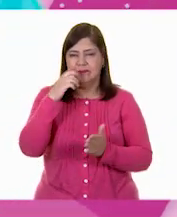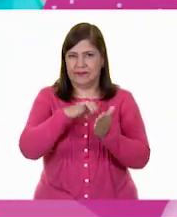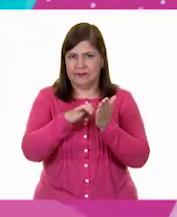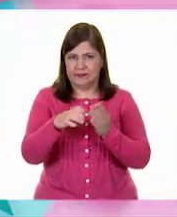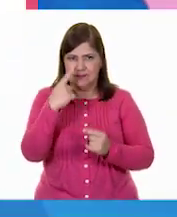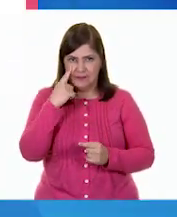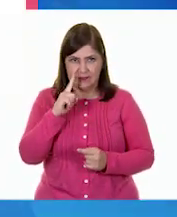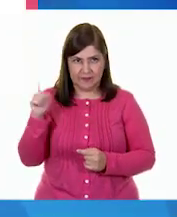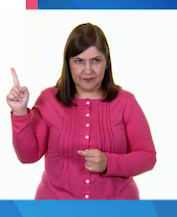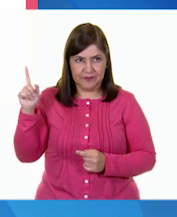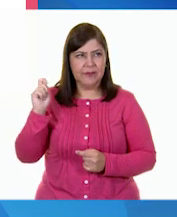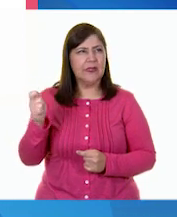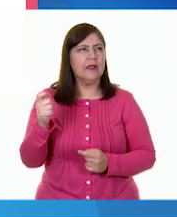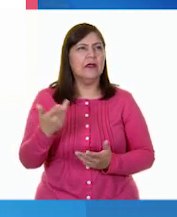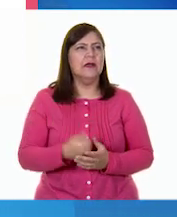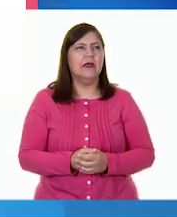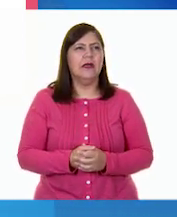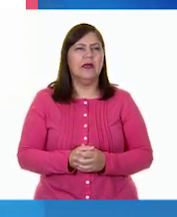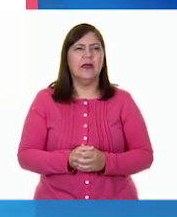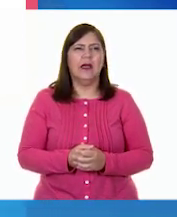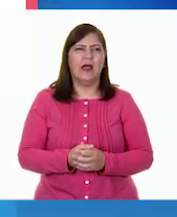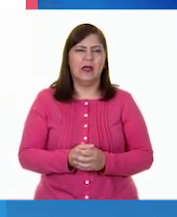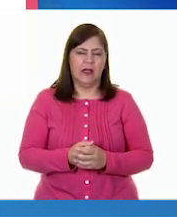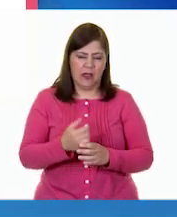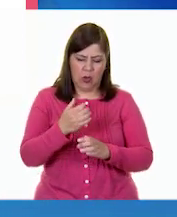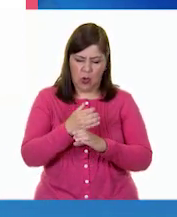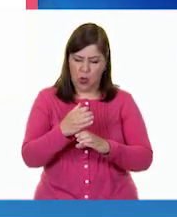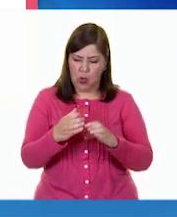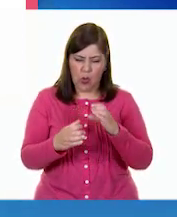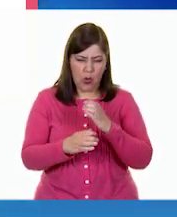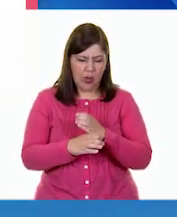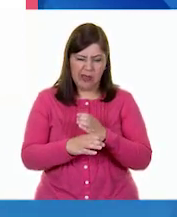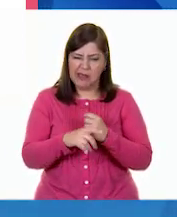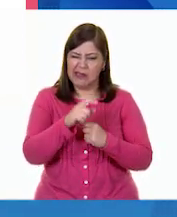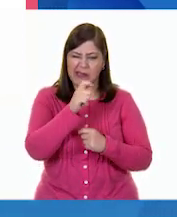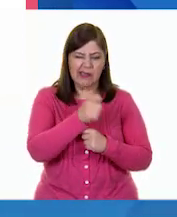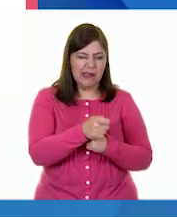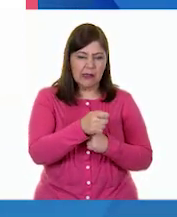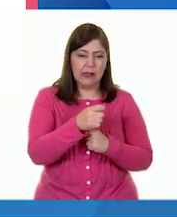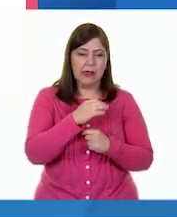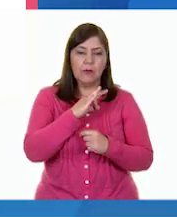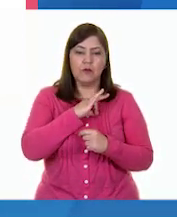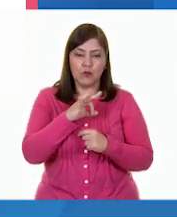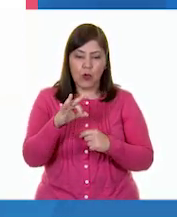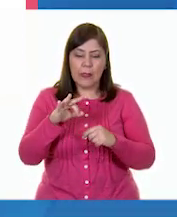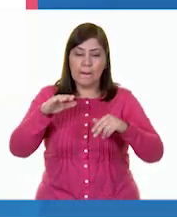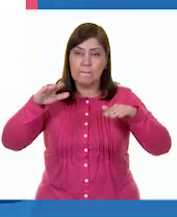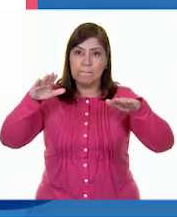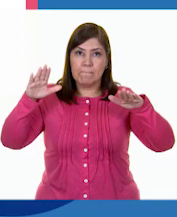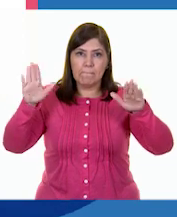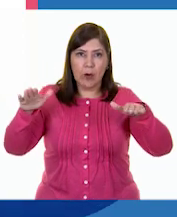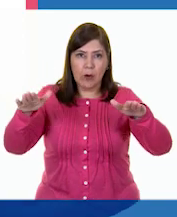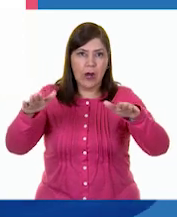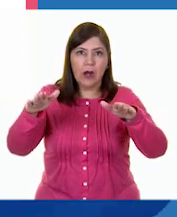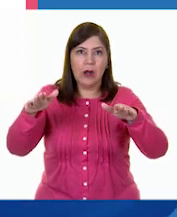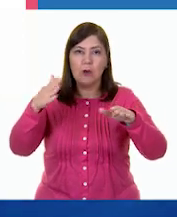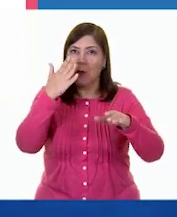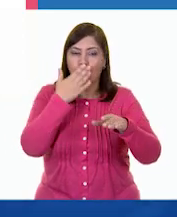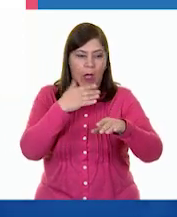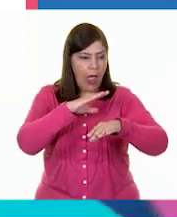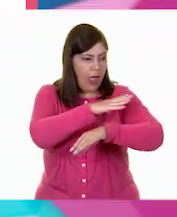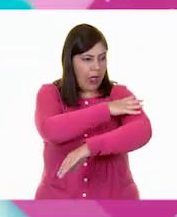¿Qué cosa es que vuela sin alas y corre sin pies?